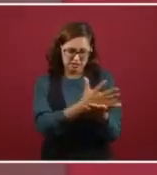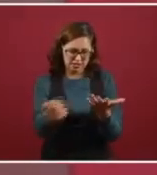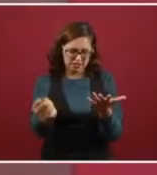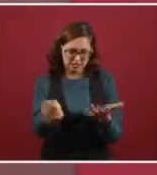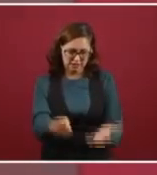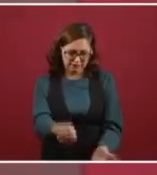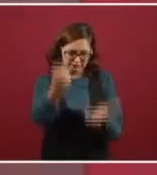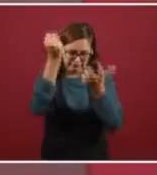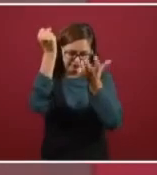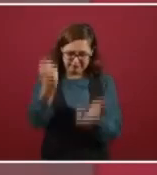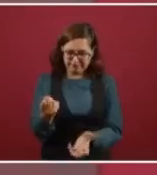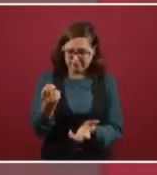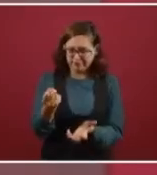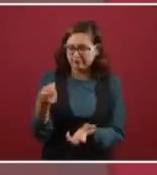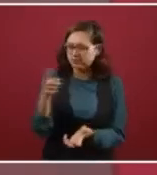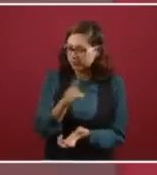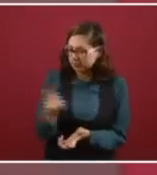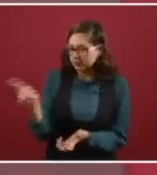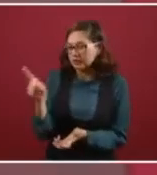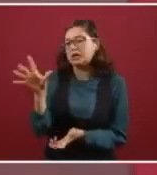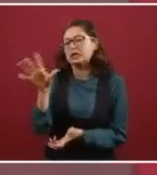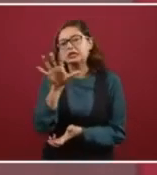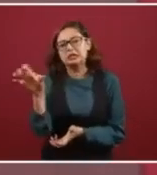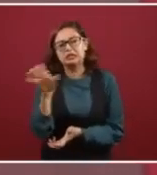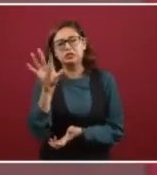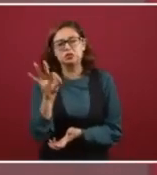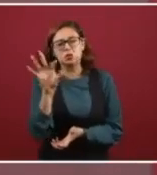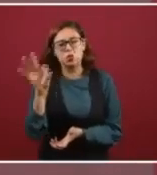a los